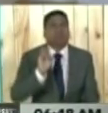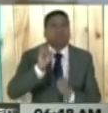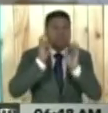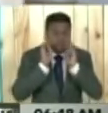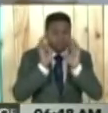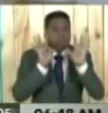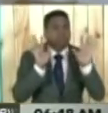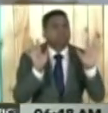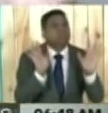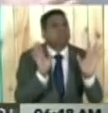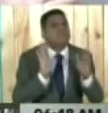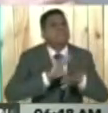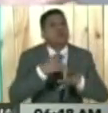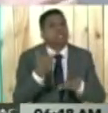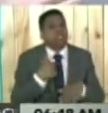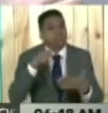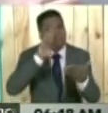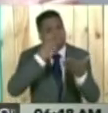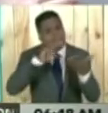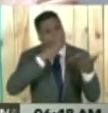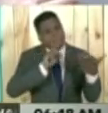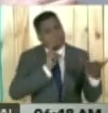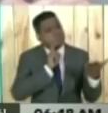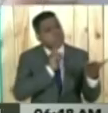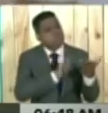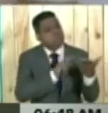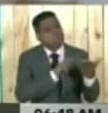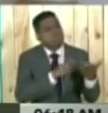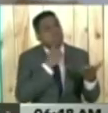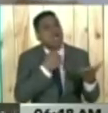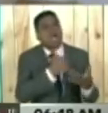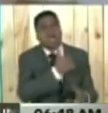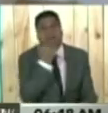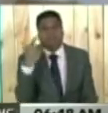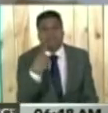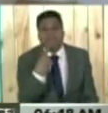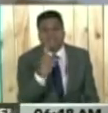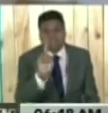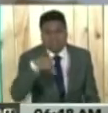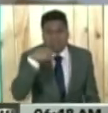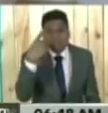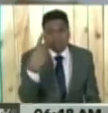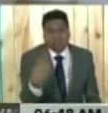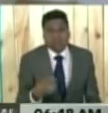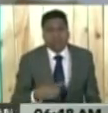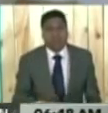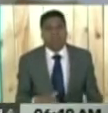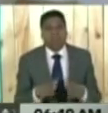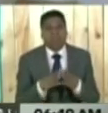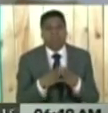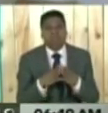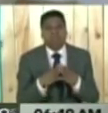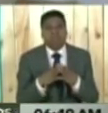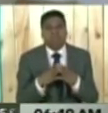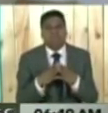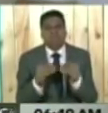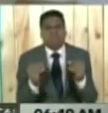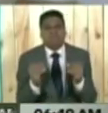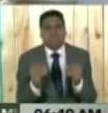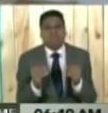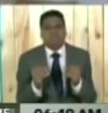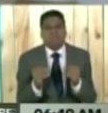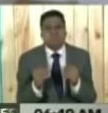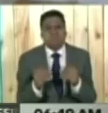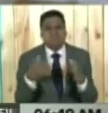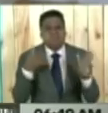las audité, es lo que ellos dijeron. Y luego de eso, pues, todo este clima que